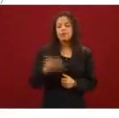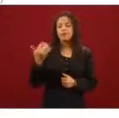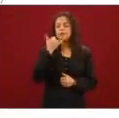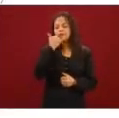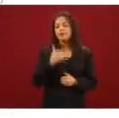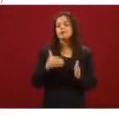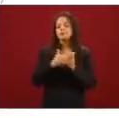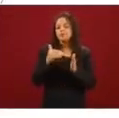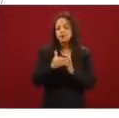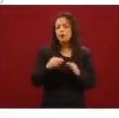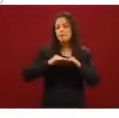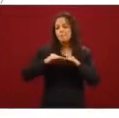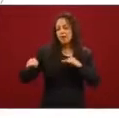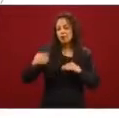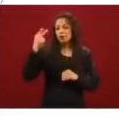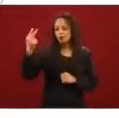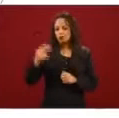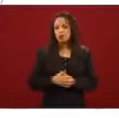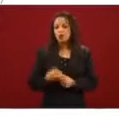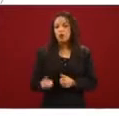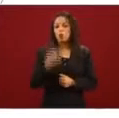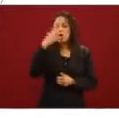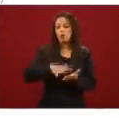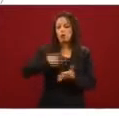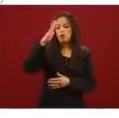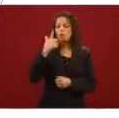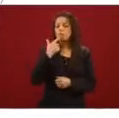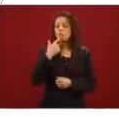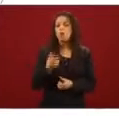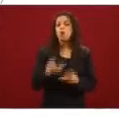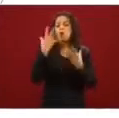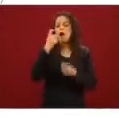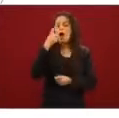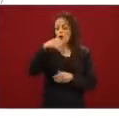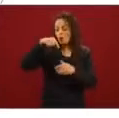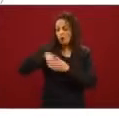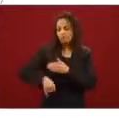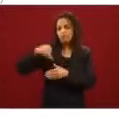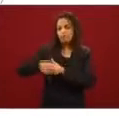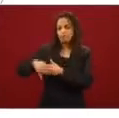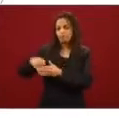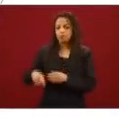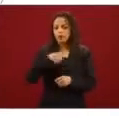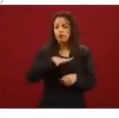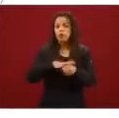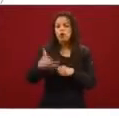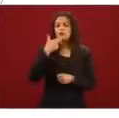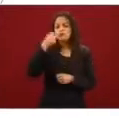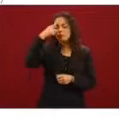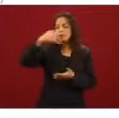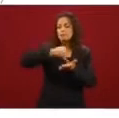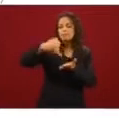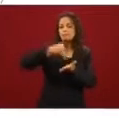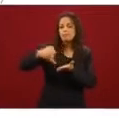cúbicos? ¿Cuánto es agua superficial en rojo? ¿Cuánto es agua subterránea? De eso, ¿cuál es el uso agrícola? Quien está empleando más